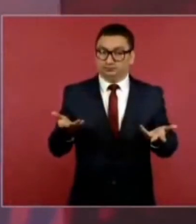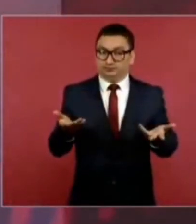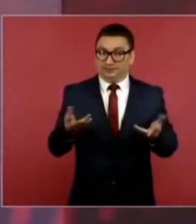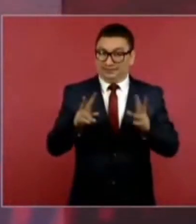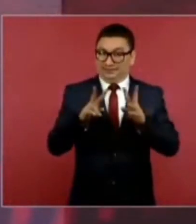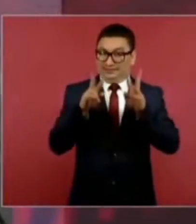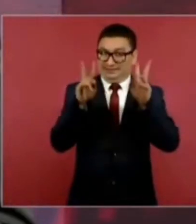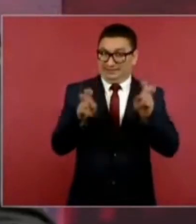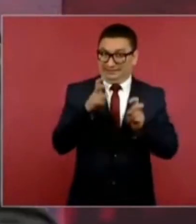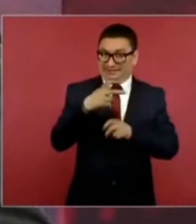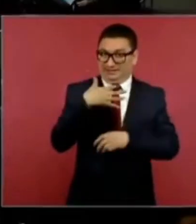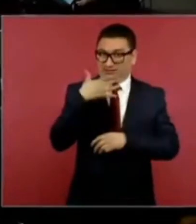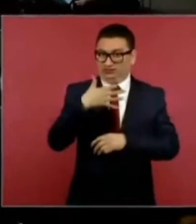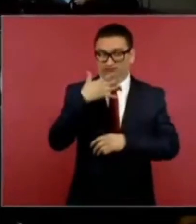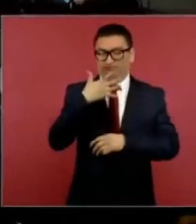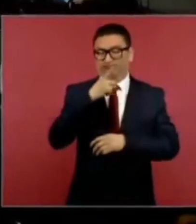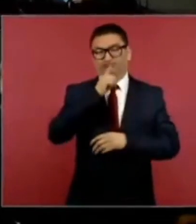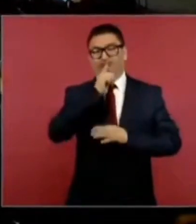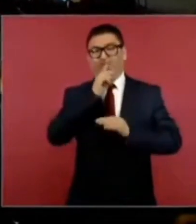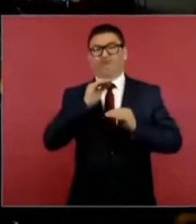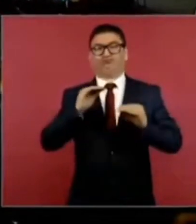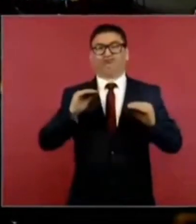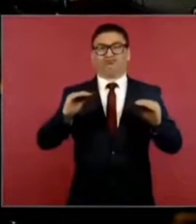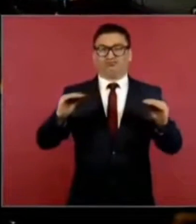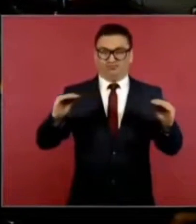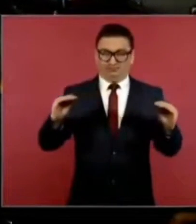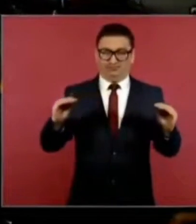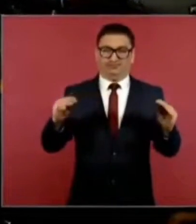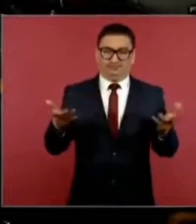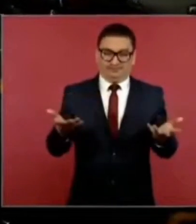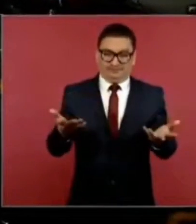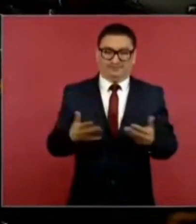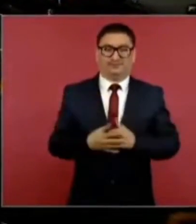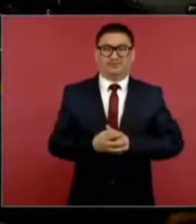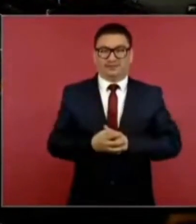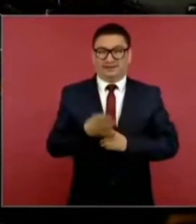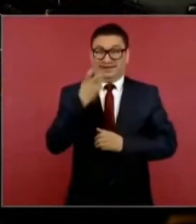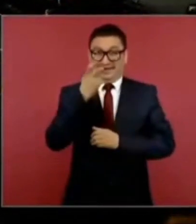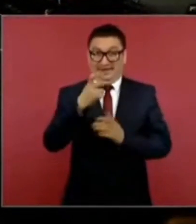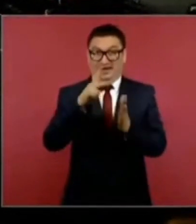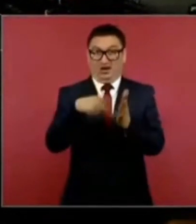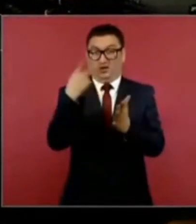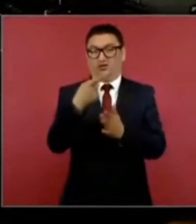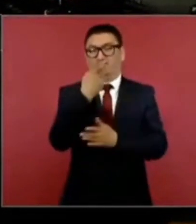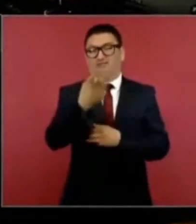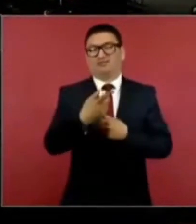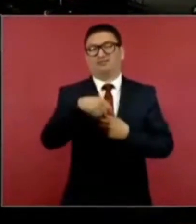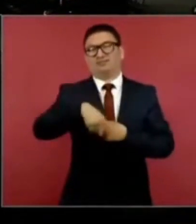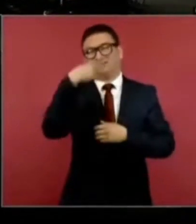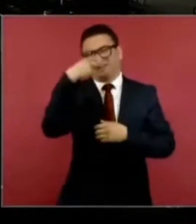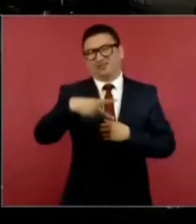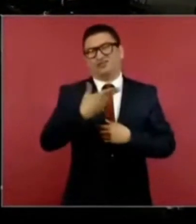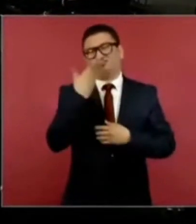de la corrupción. Y era, insisto, el principal problema.